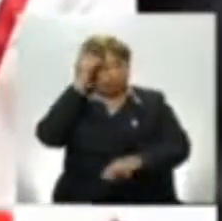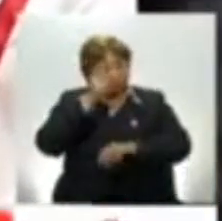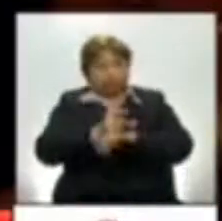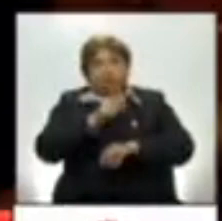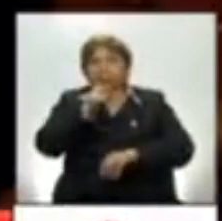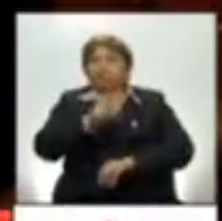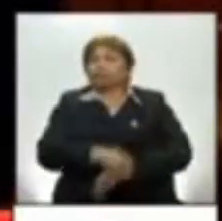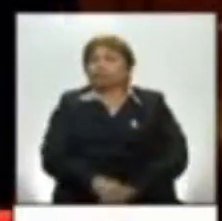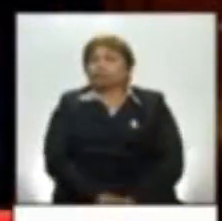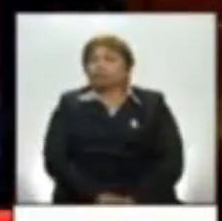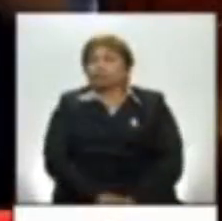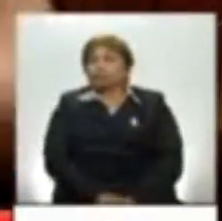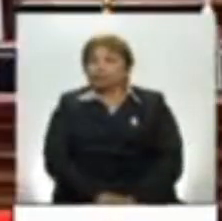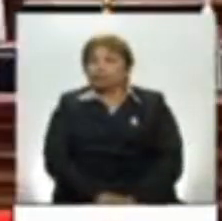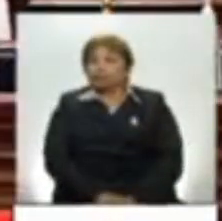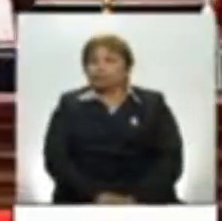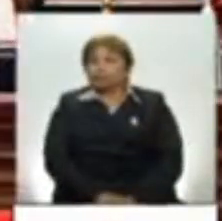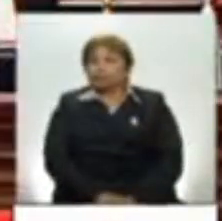se lo demanden.